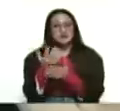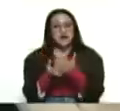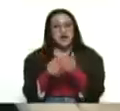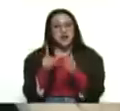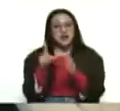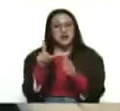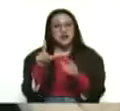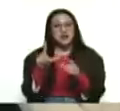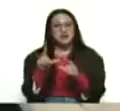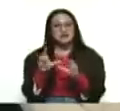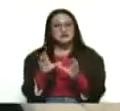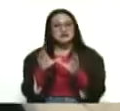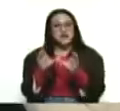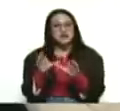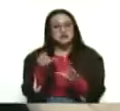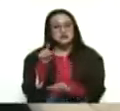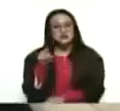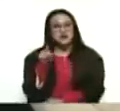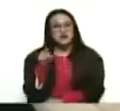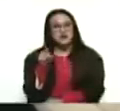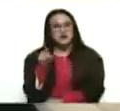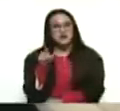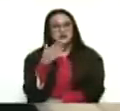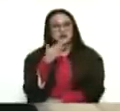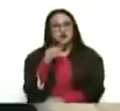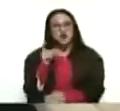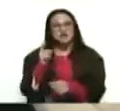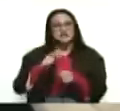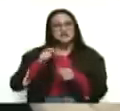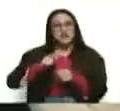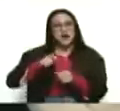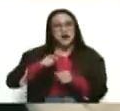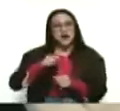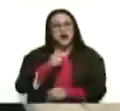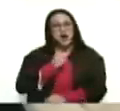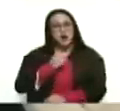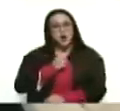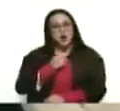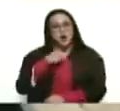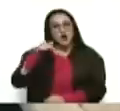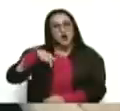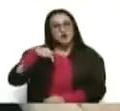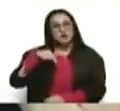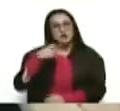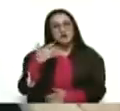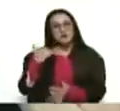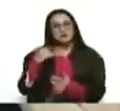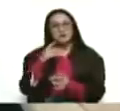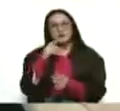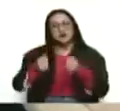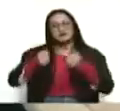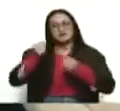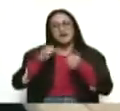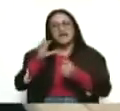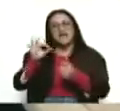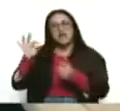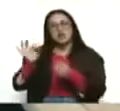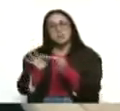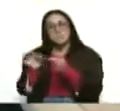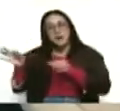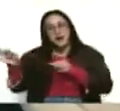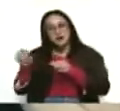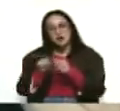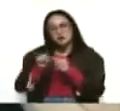en alcaldía. Entonces, si yo estoy aquí en Chacao y tengo mi camioncito de comida aquí en Chacao y me desplazo 500 metros y